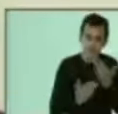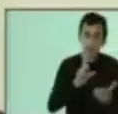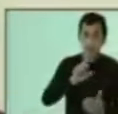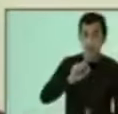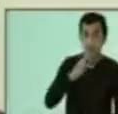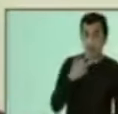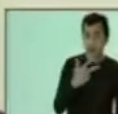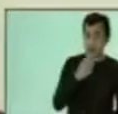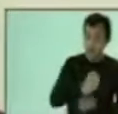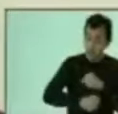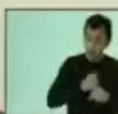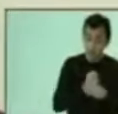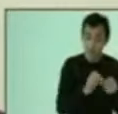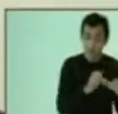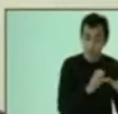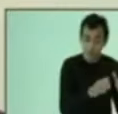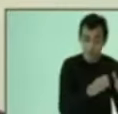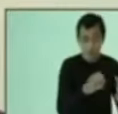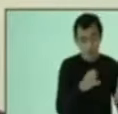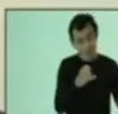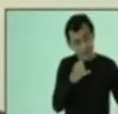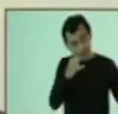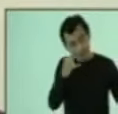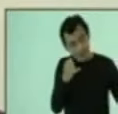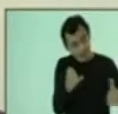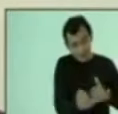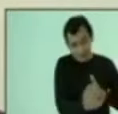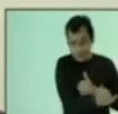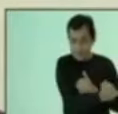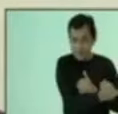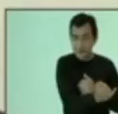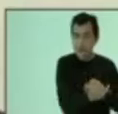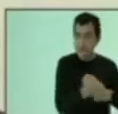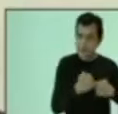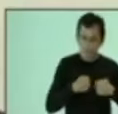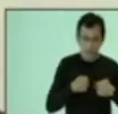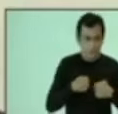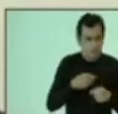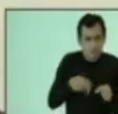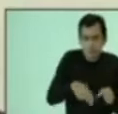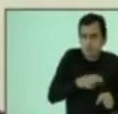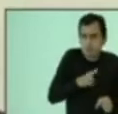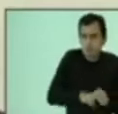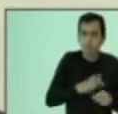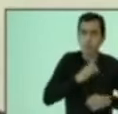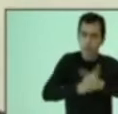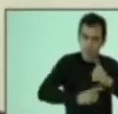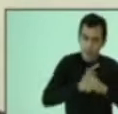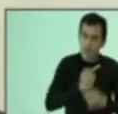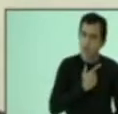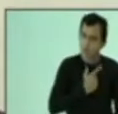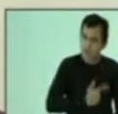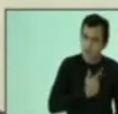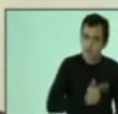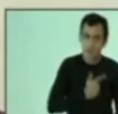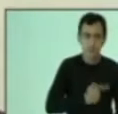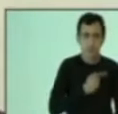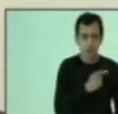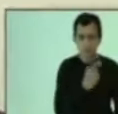trabajando en una de las comunidades más alejadas de Coatzintla, una persona común, deportista, destacado en mi